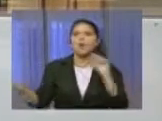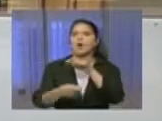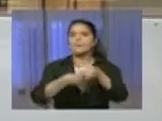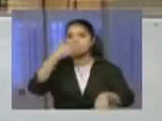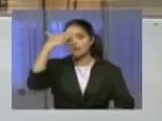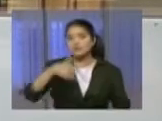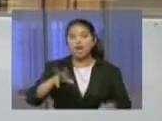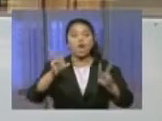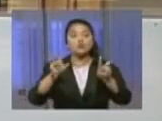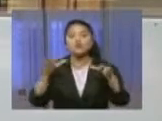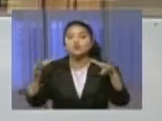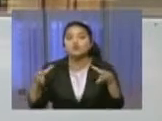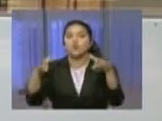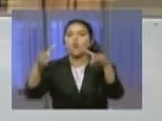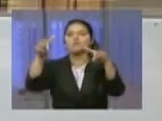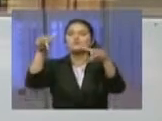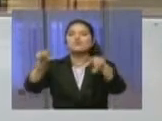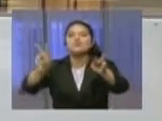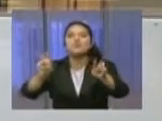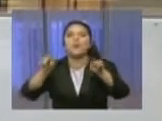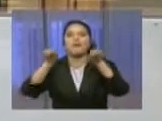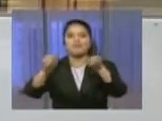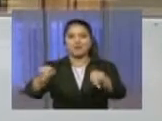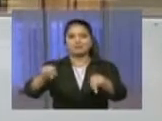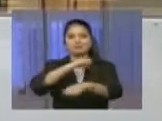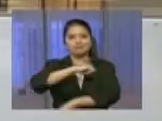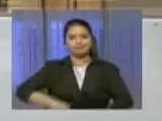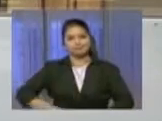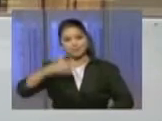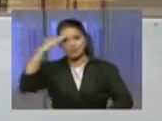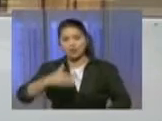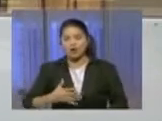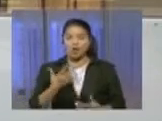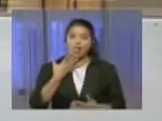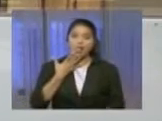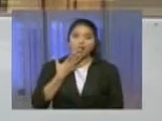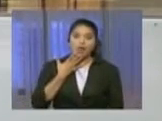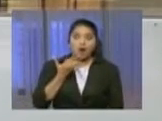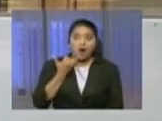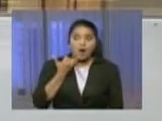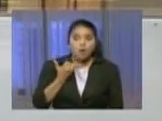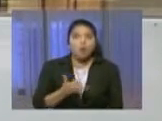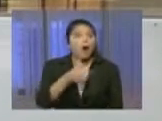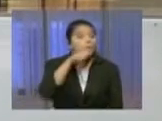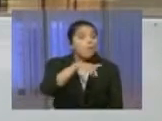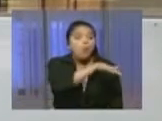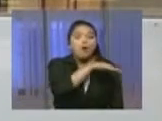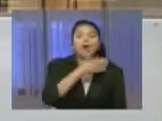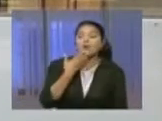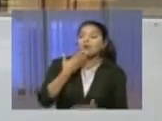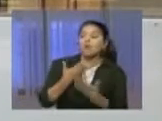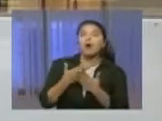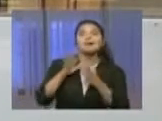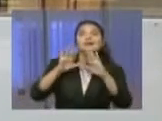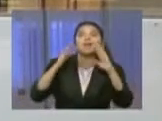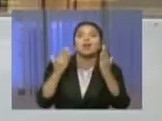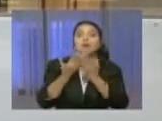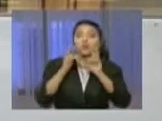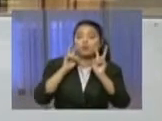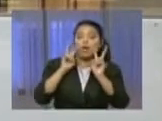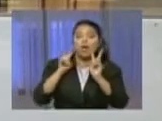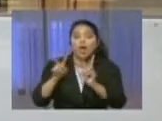nueva Fuerza Armada nacional bolivariana admiración del pueblo y admiración del mundo nuestra Fuerza